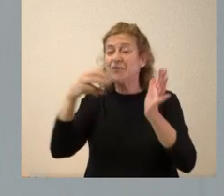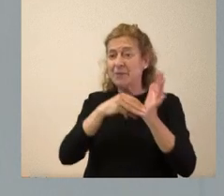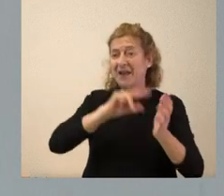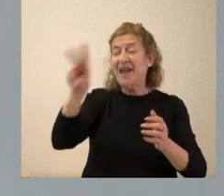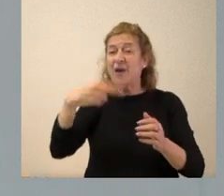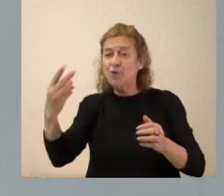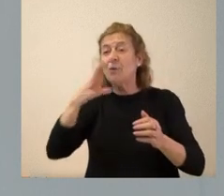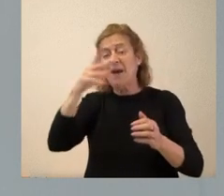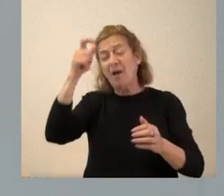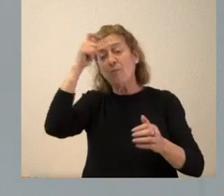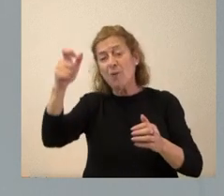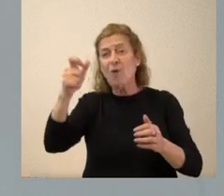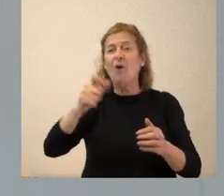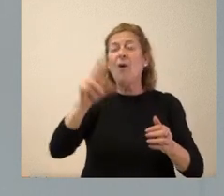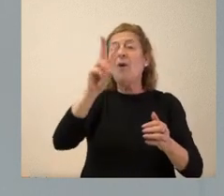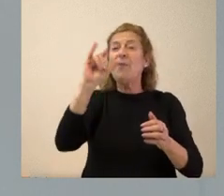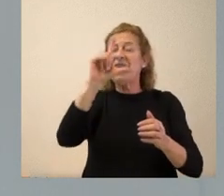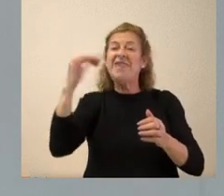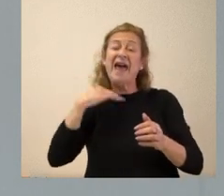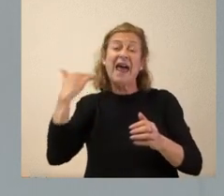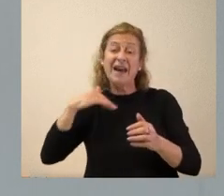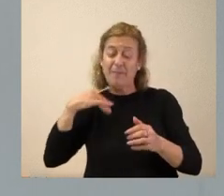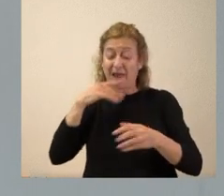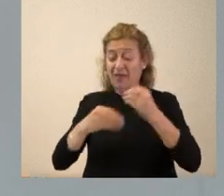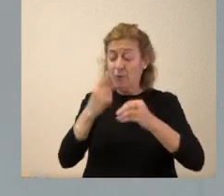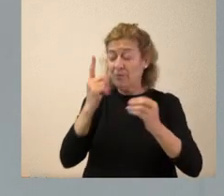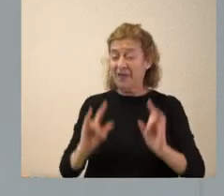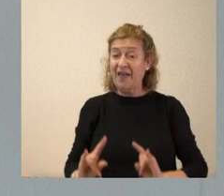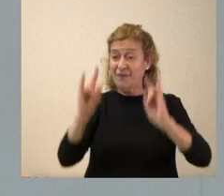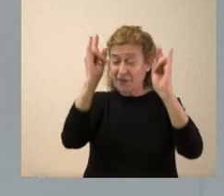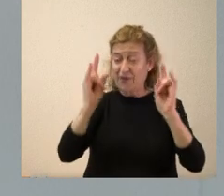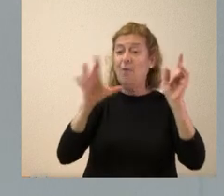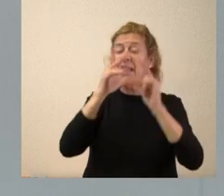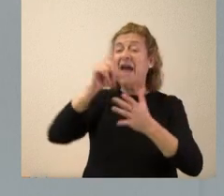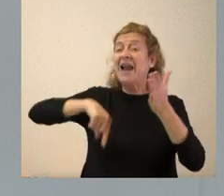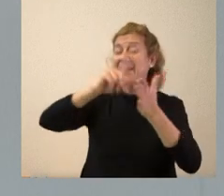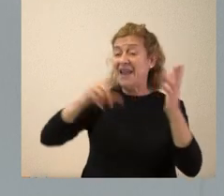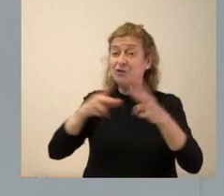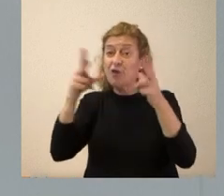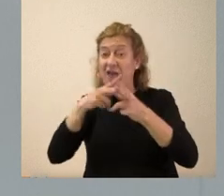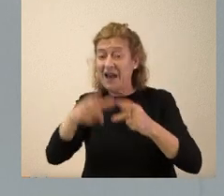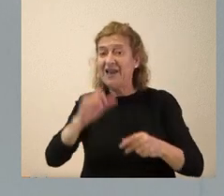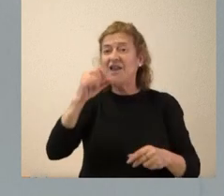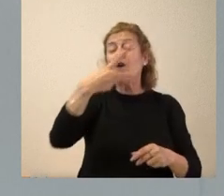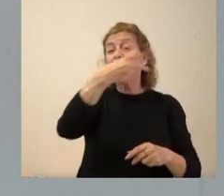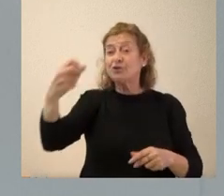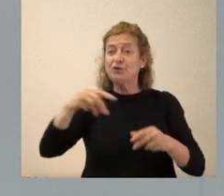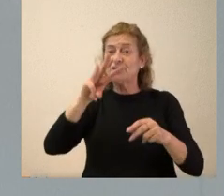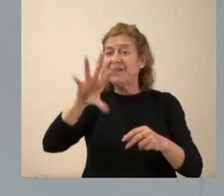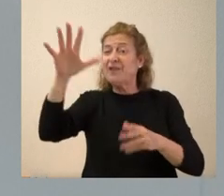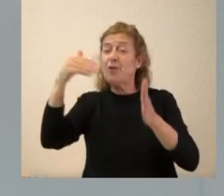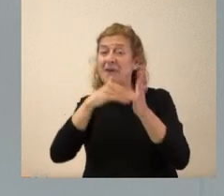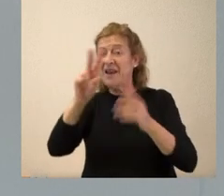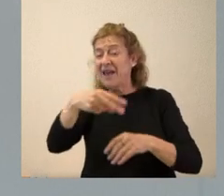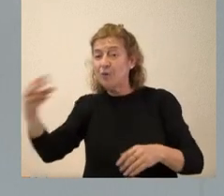villalar de los comuneros en Valladolid para construir un edificio con una vivienda destinada a alquiler social y 235.000 euros al ayuntamiento